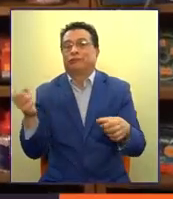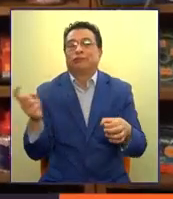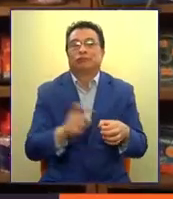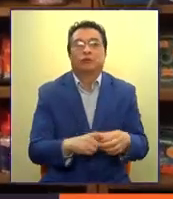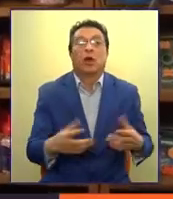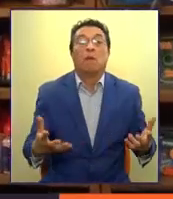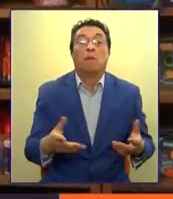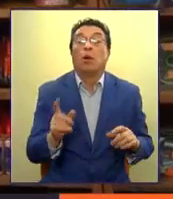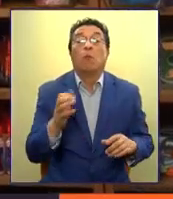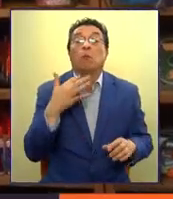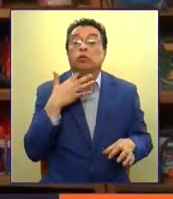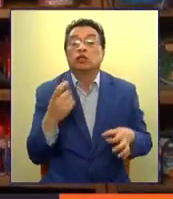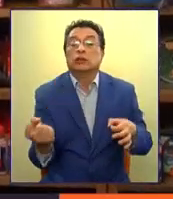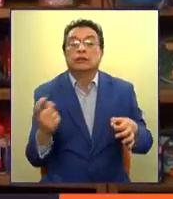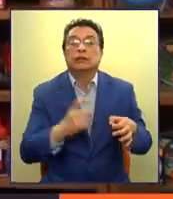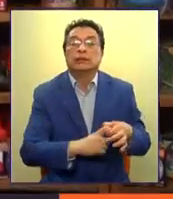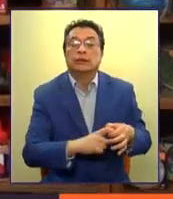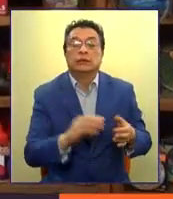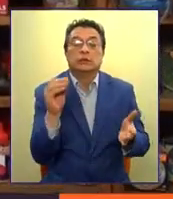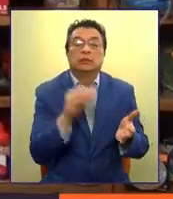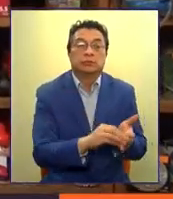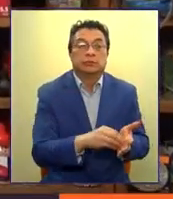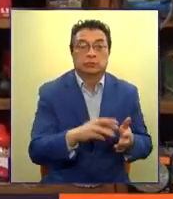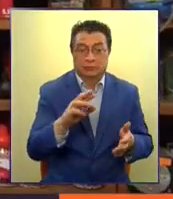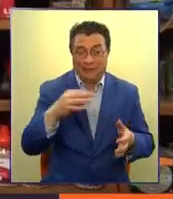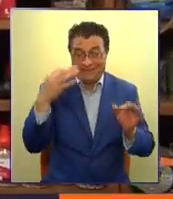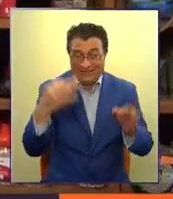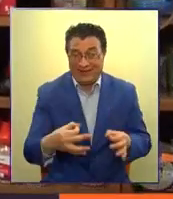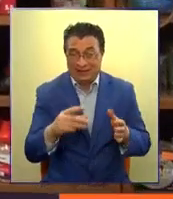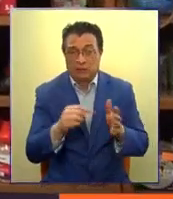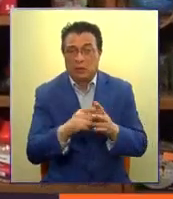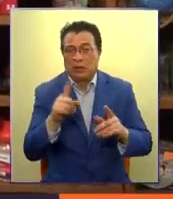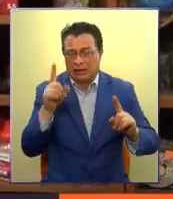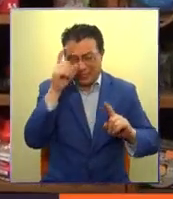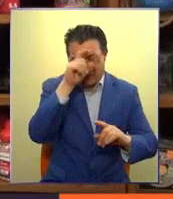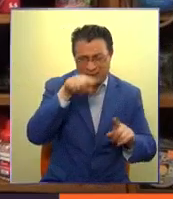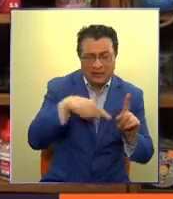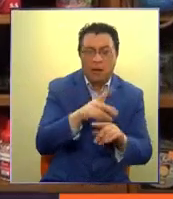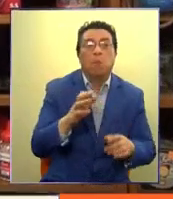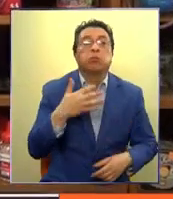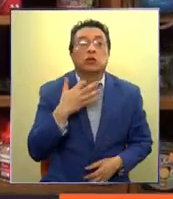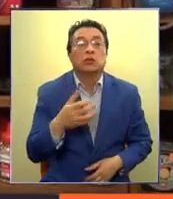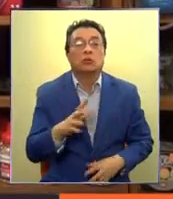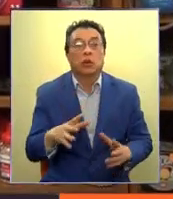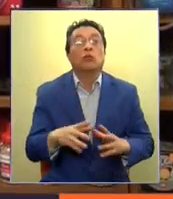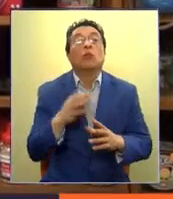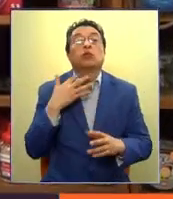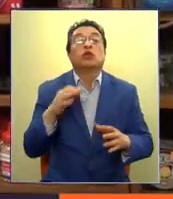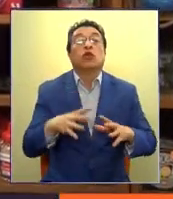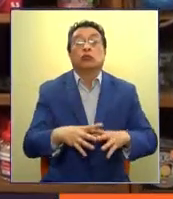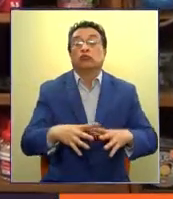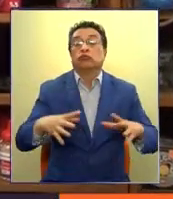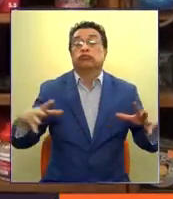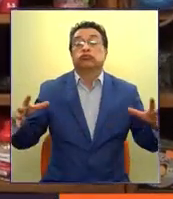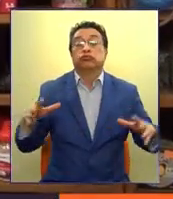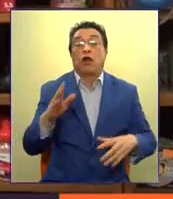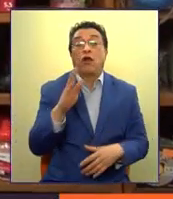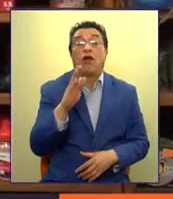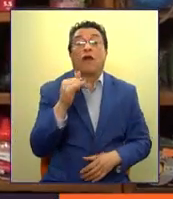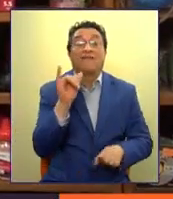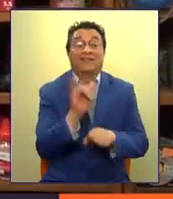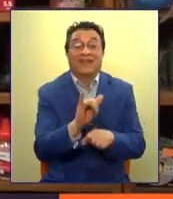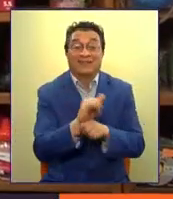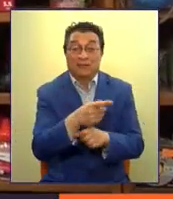dice que registrar y inscribirla así como un arma real sería tan engorroso? Porque por los volúmenes de fogueo que se venden